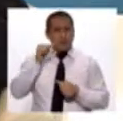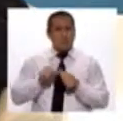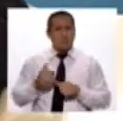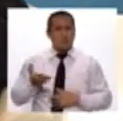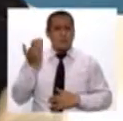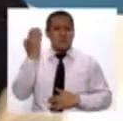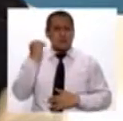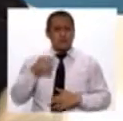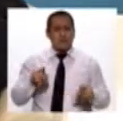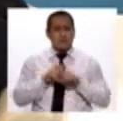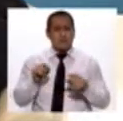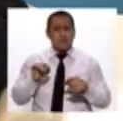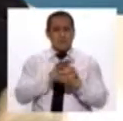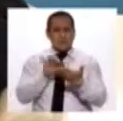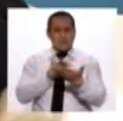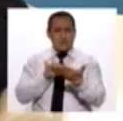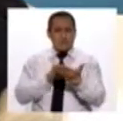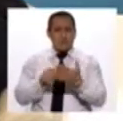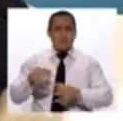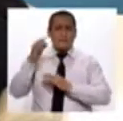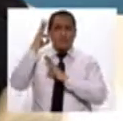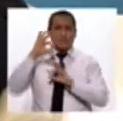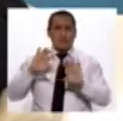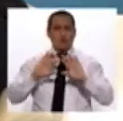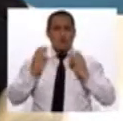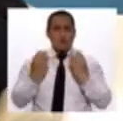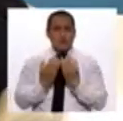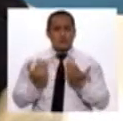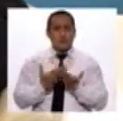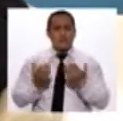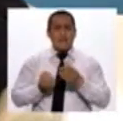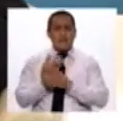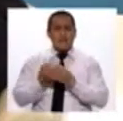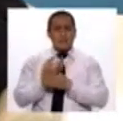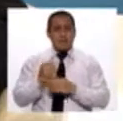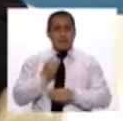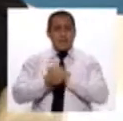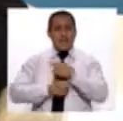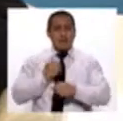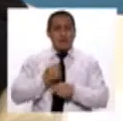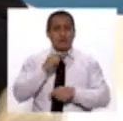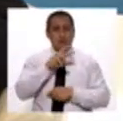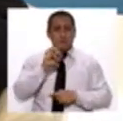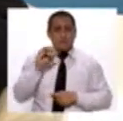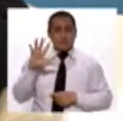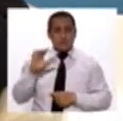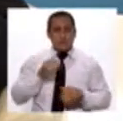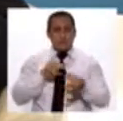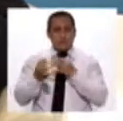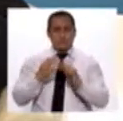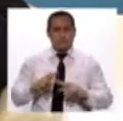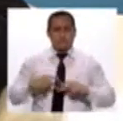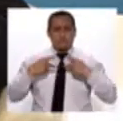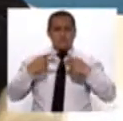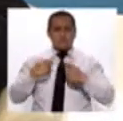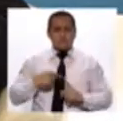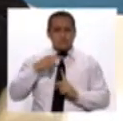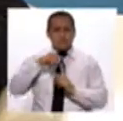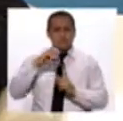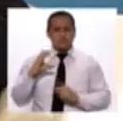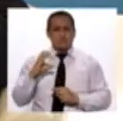momento, desde entonces, escribí una ponencia para el Congreso Nacional en Arequipa y el 2005 señalando que esto era un exceso evidente del